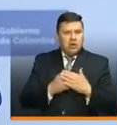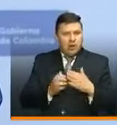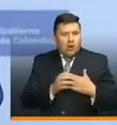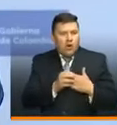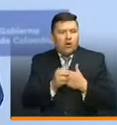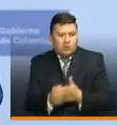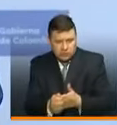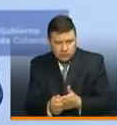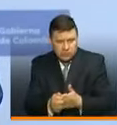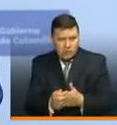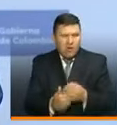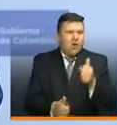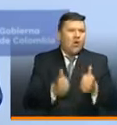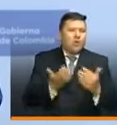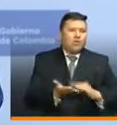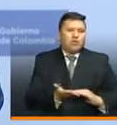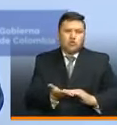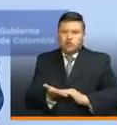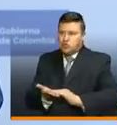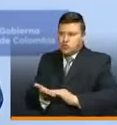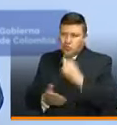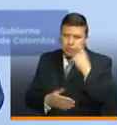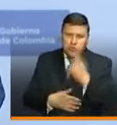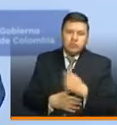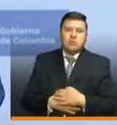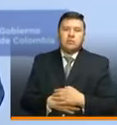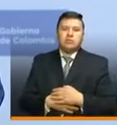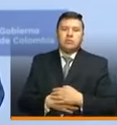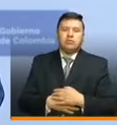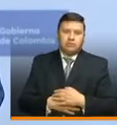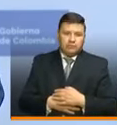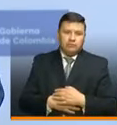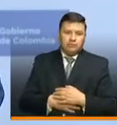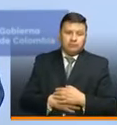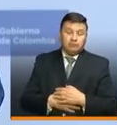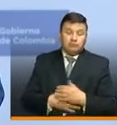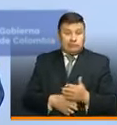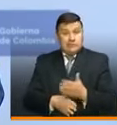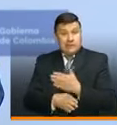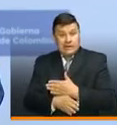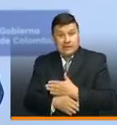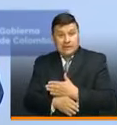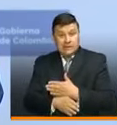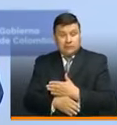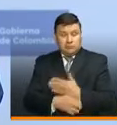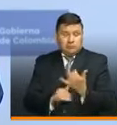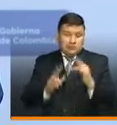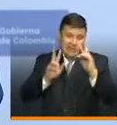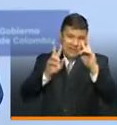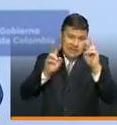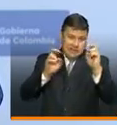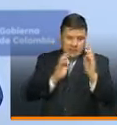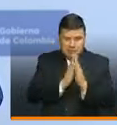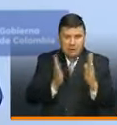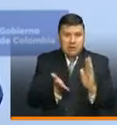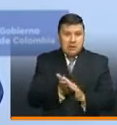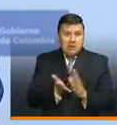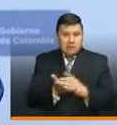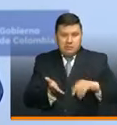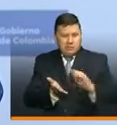orientadora de qué tipo de soluciones estábamos buscando. Antes de entrar ya en la etapa de